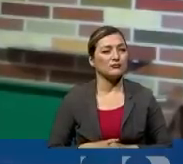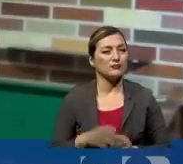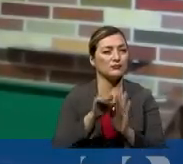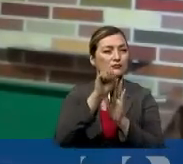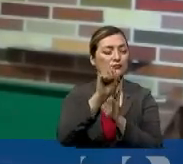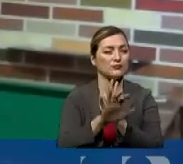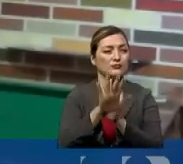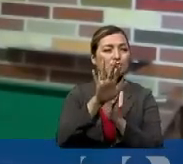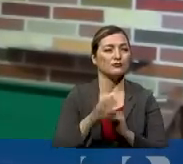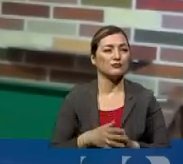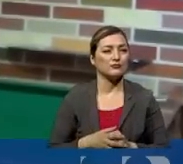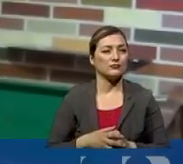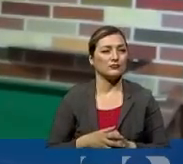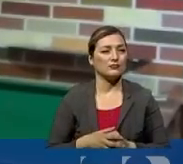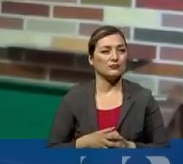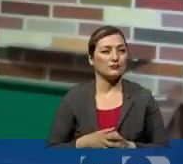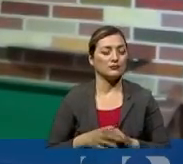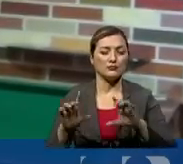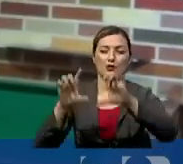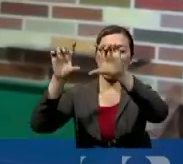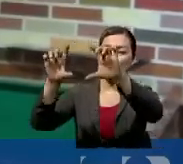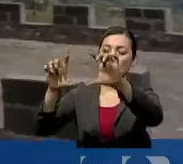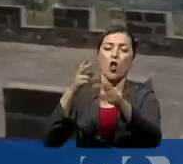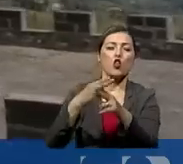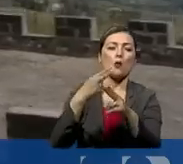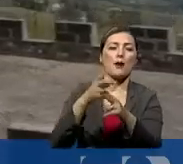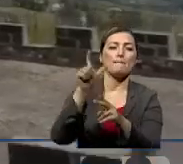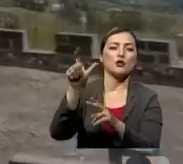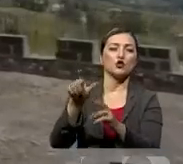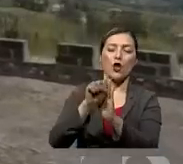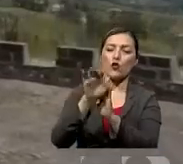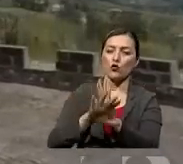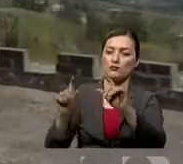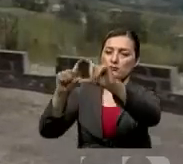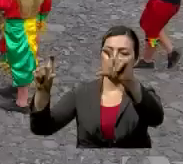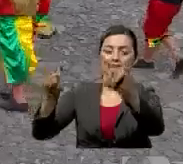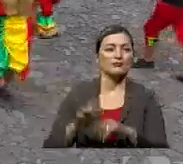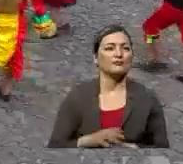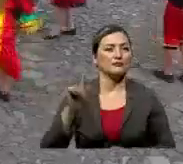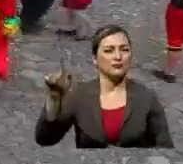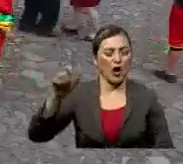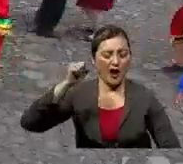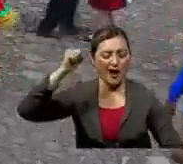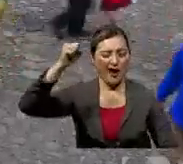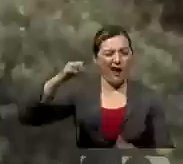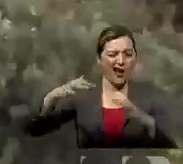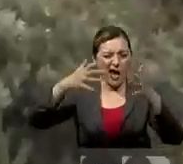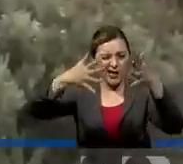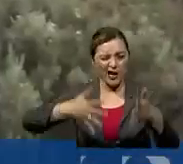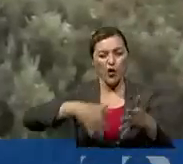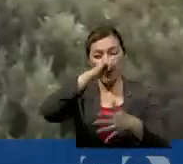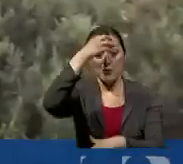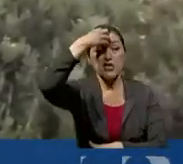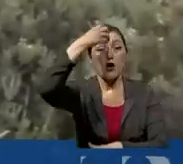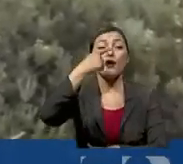donar, se le puede colocar el nombre de quien lo donó. Píllaro es la tierra del guerrero Rumiñahui y parte de sus atractivos son